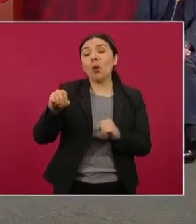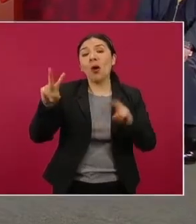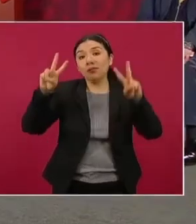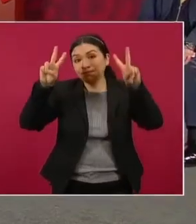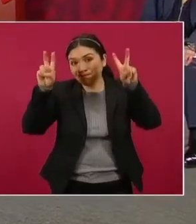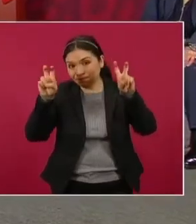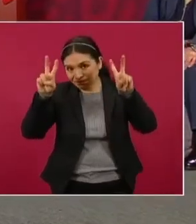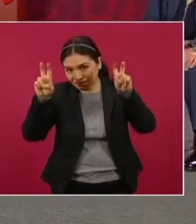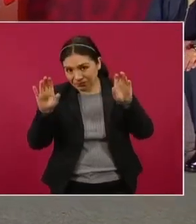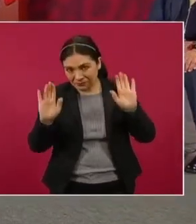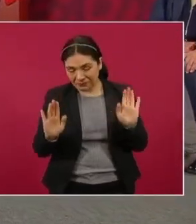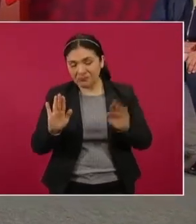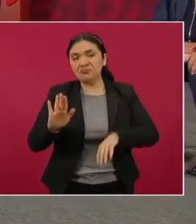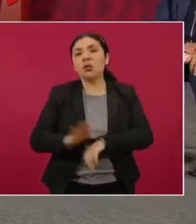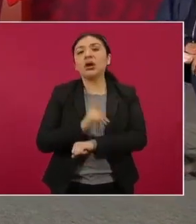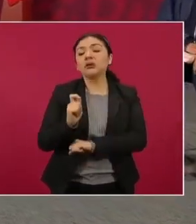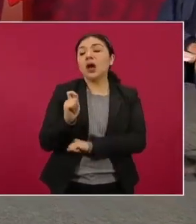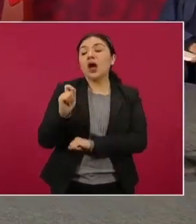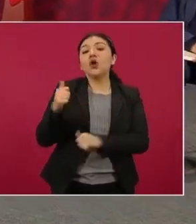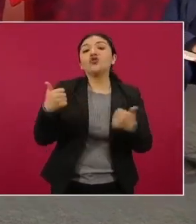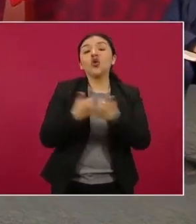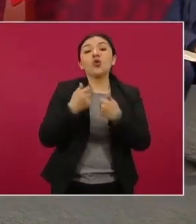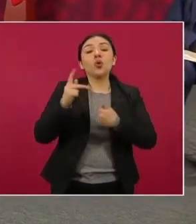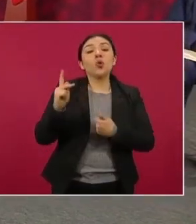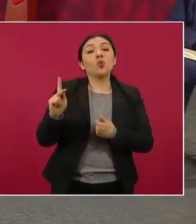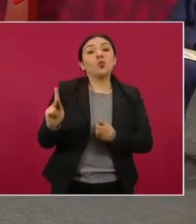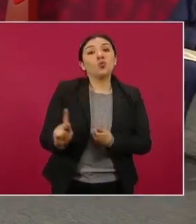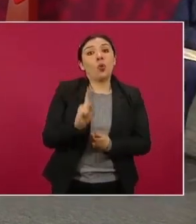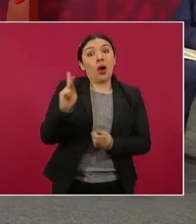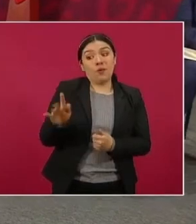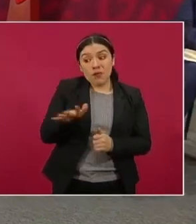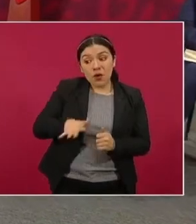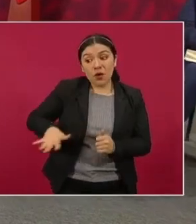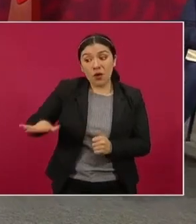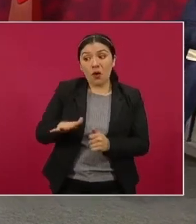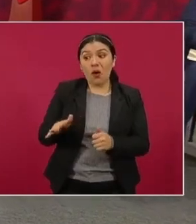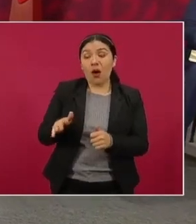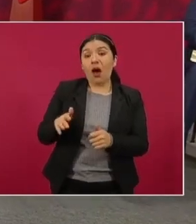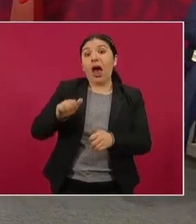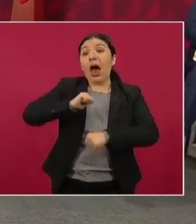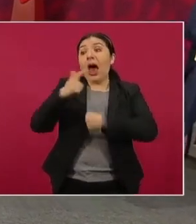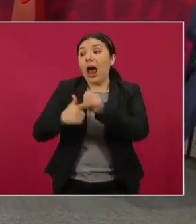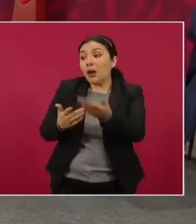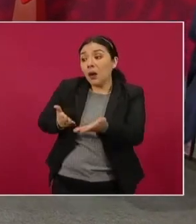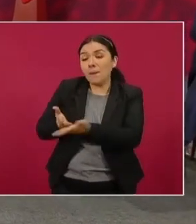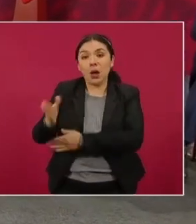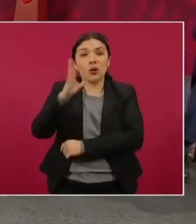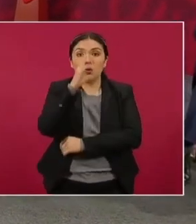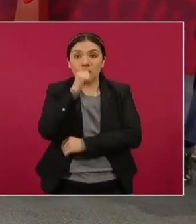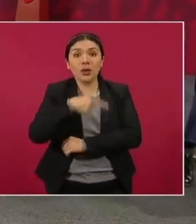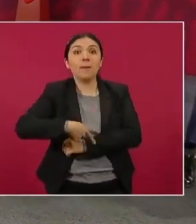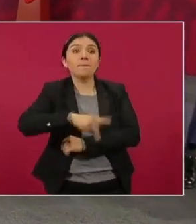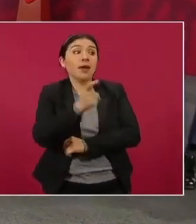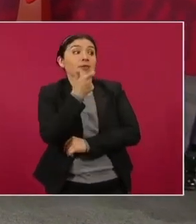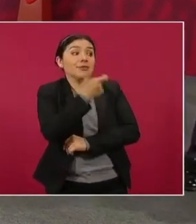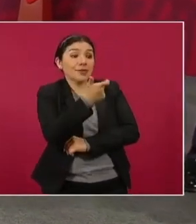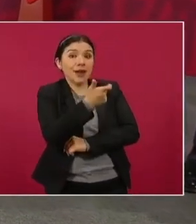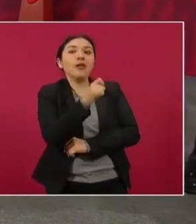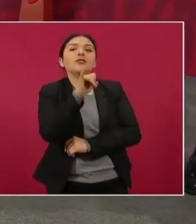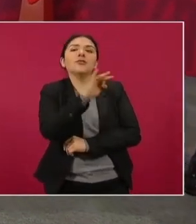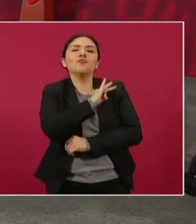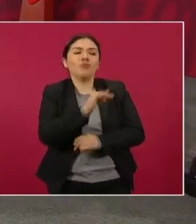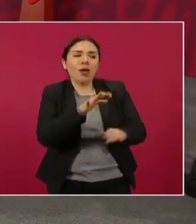pueblo no del dinero o de los hombres del dinero de los